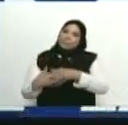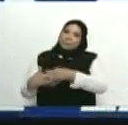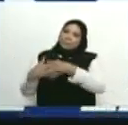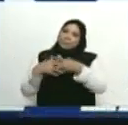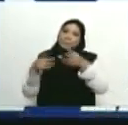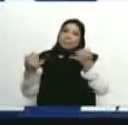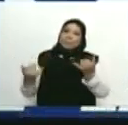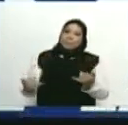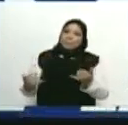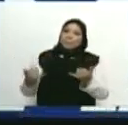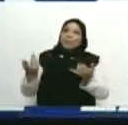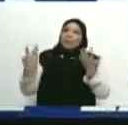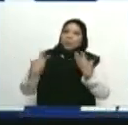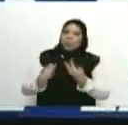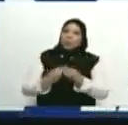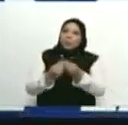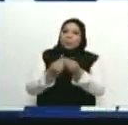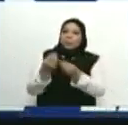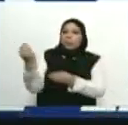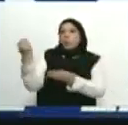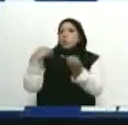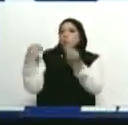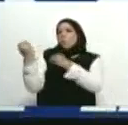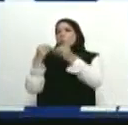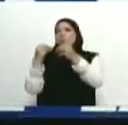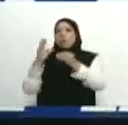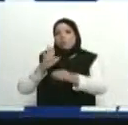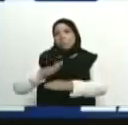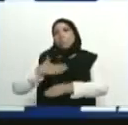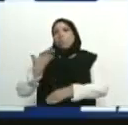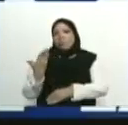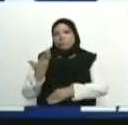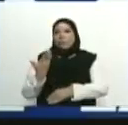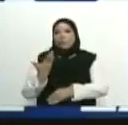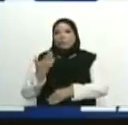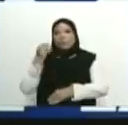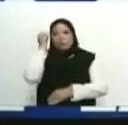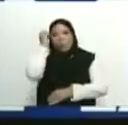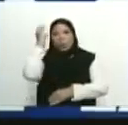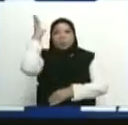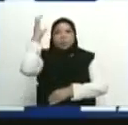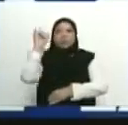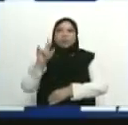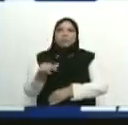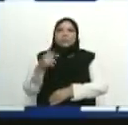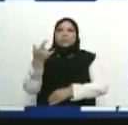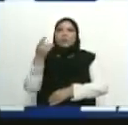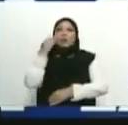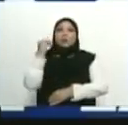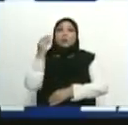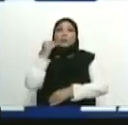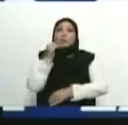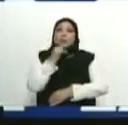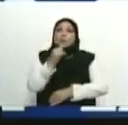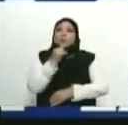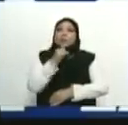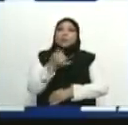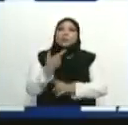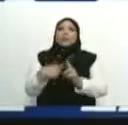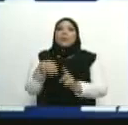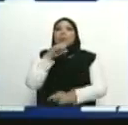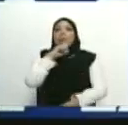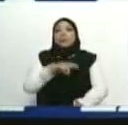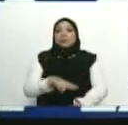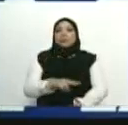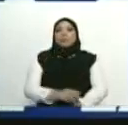momento, pero juntos pudimos hacerlo y lo hicimos con conocimiento, con la historia. Y esa es otra gran